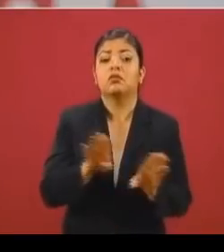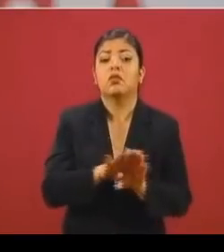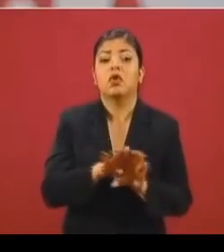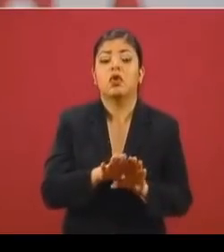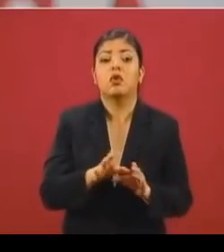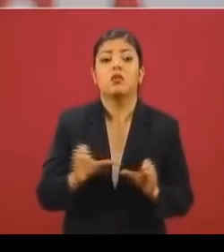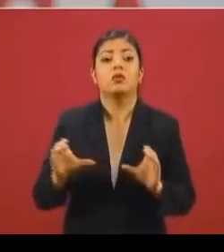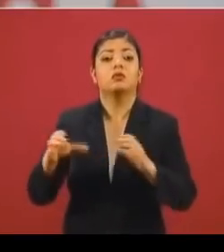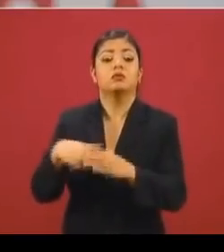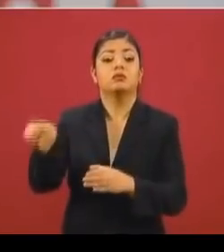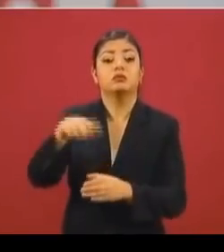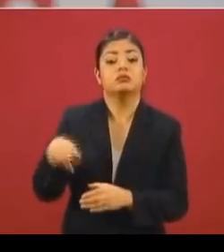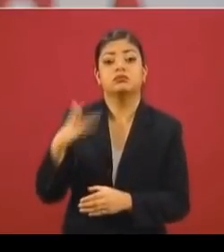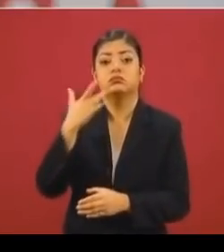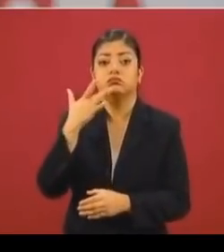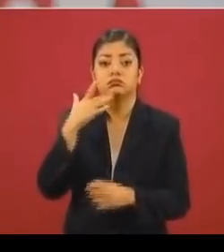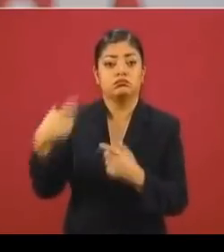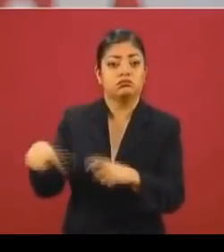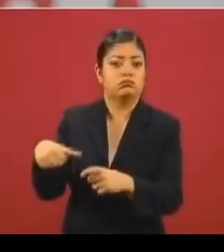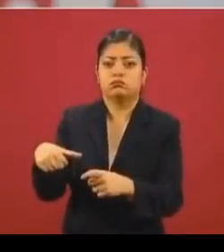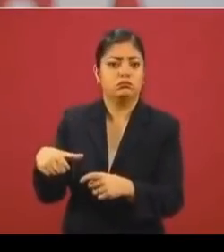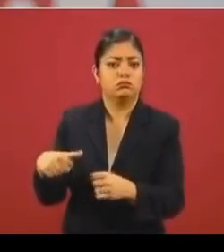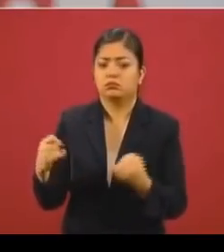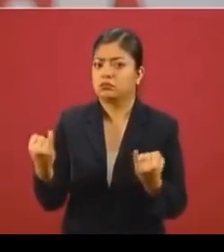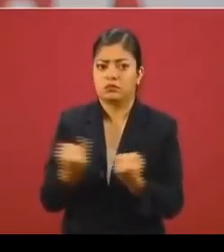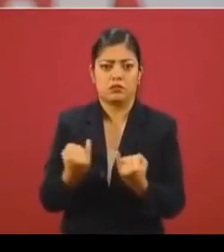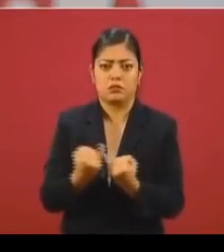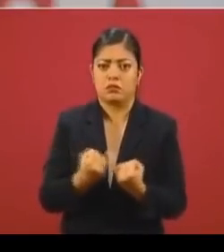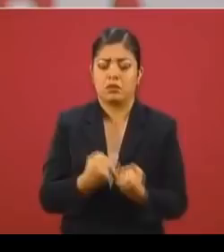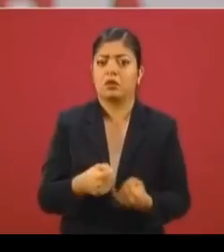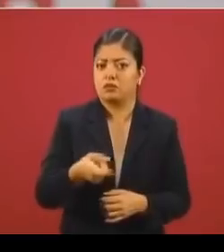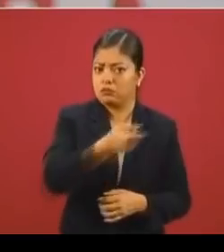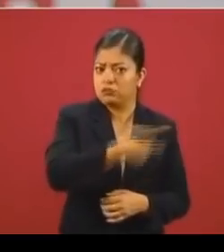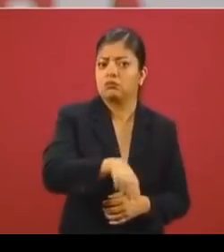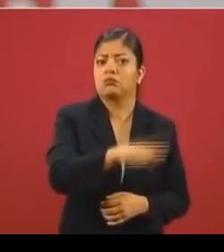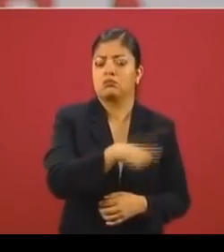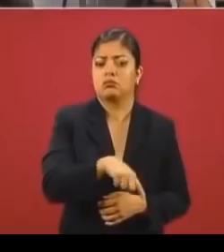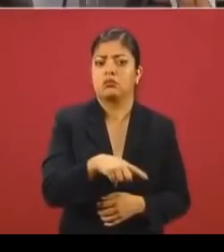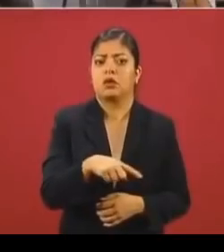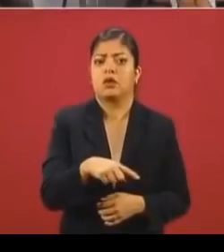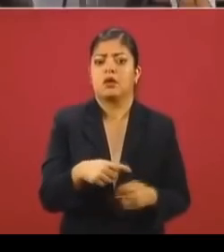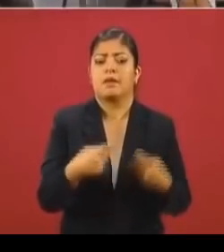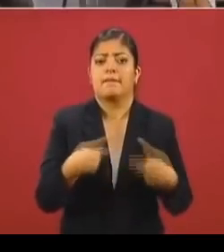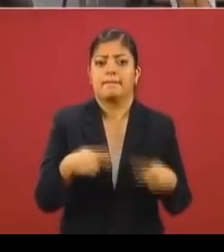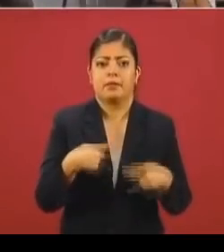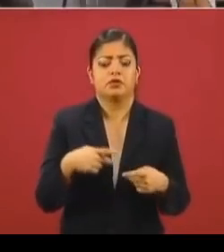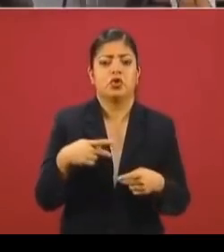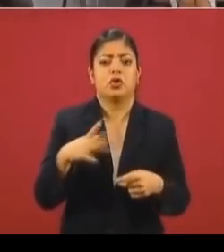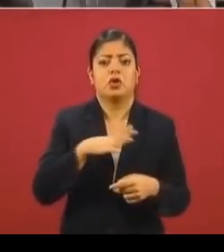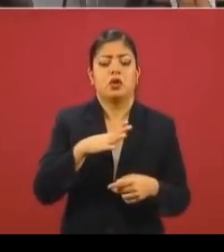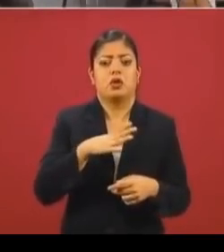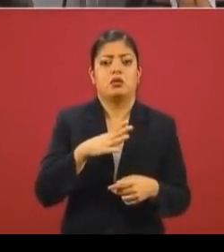populares, sino también de los que tienen más ingresos.